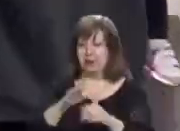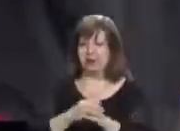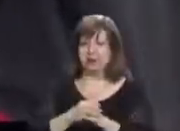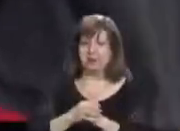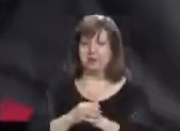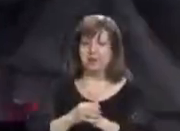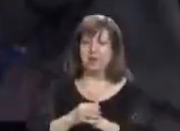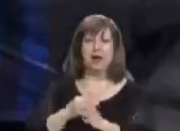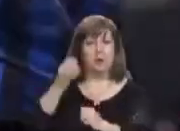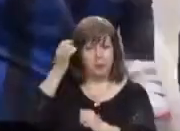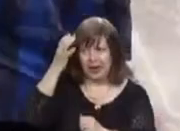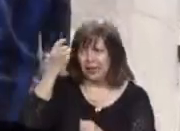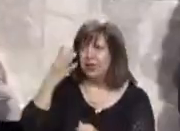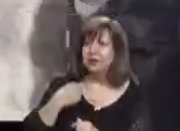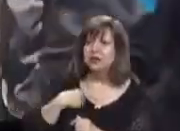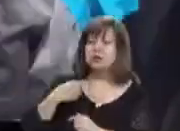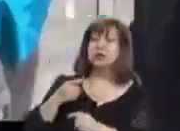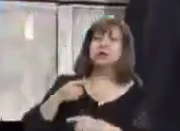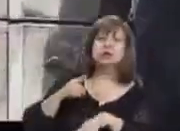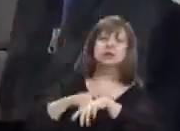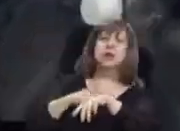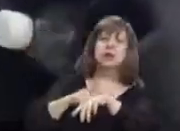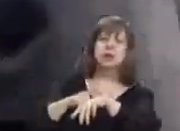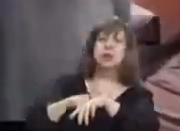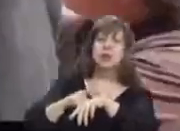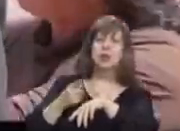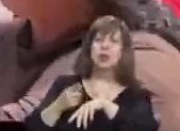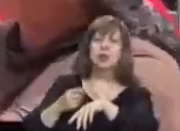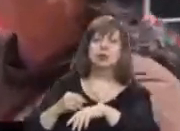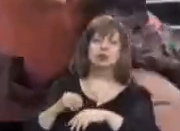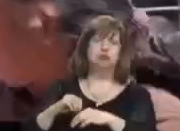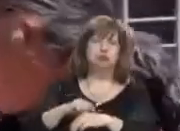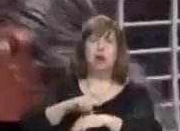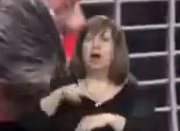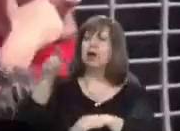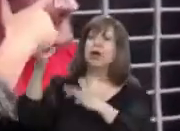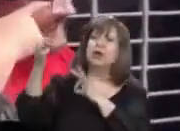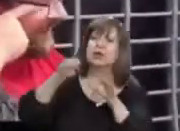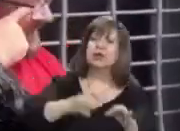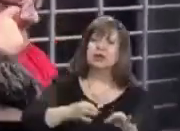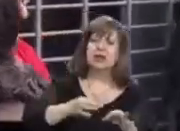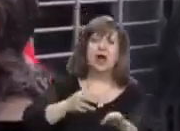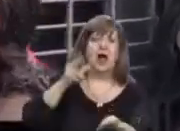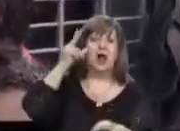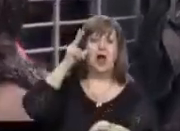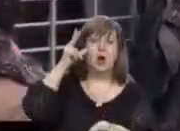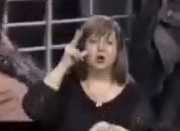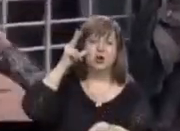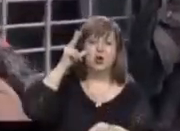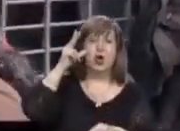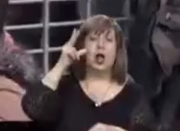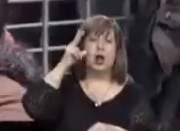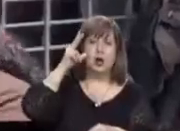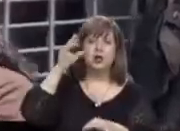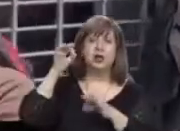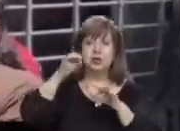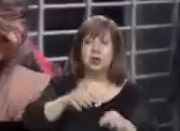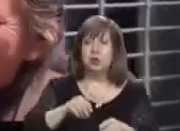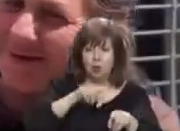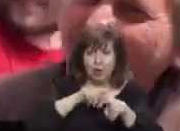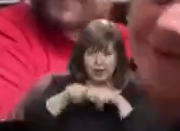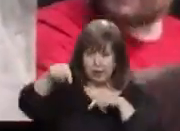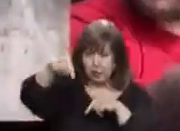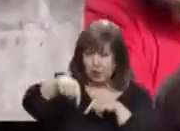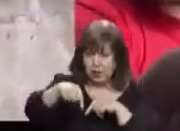Hola, disculpe la molestia. ¿Mucho tiempo esperando? Sí, toda la mañana. ¿A qué hora llegó? A las 8. A las 8. ¿Vino directamente